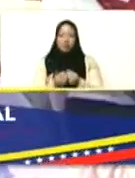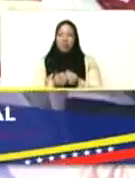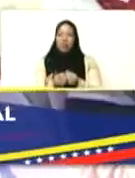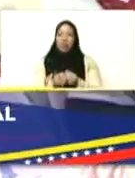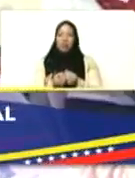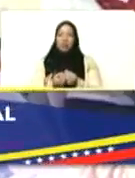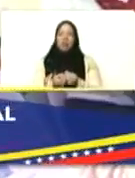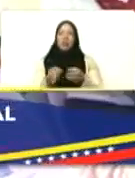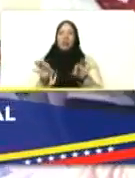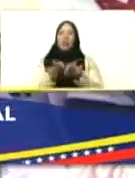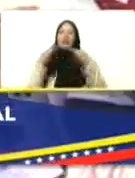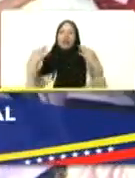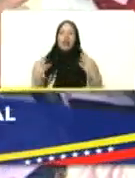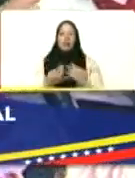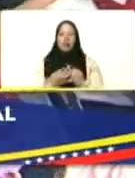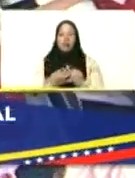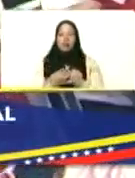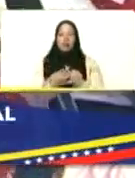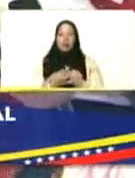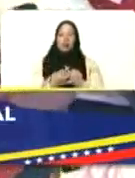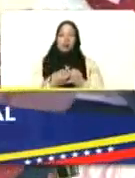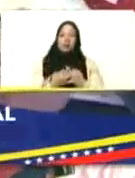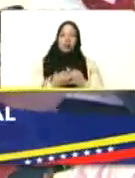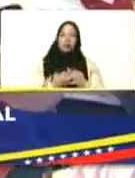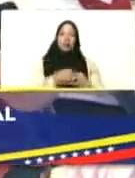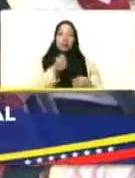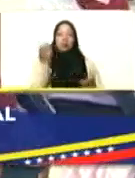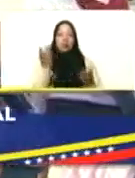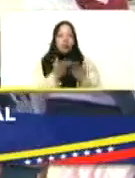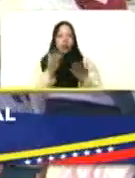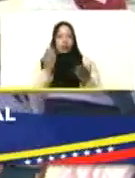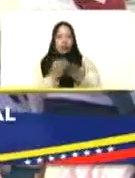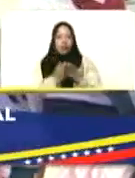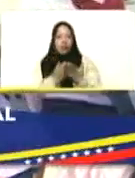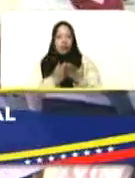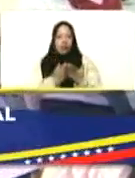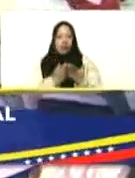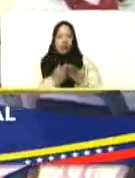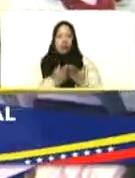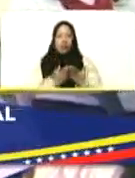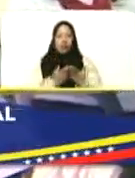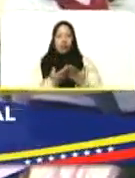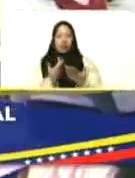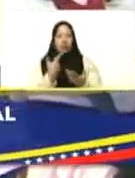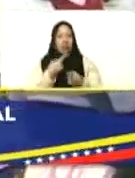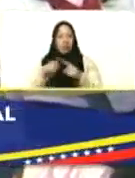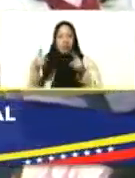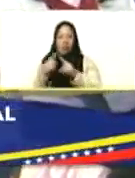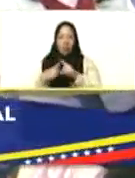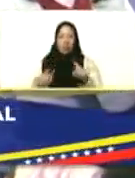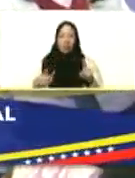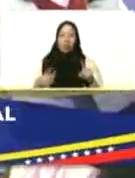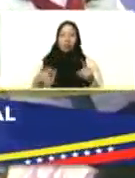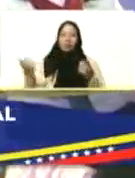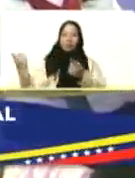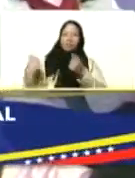la familia, la escuela y los medios de